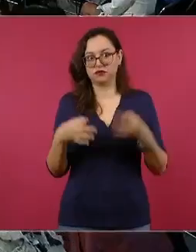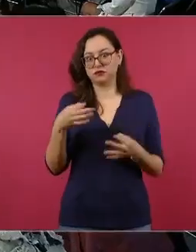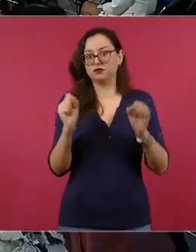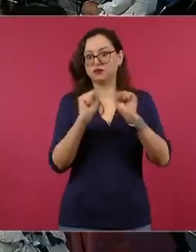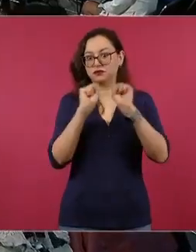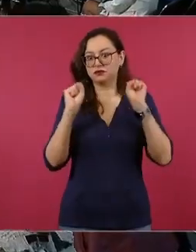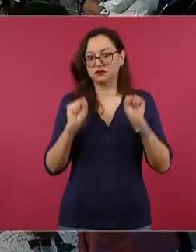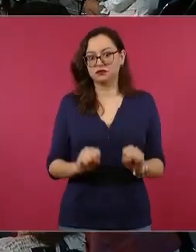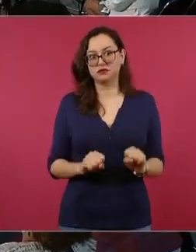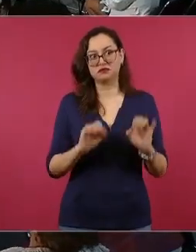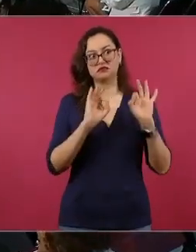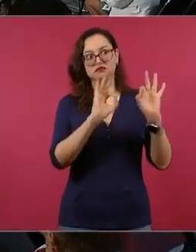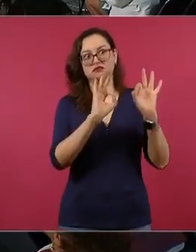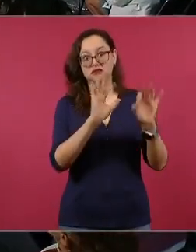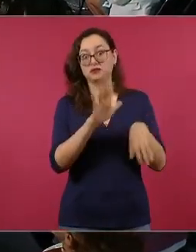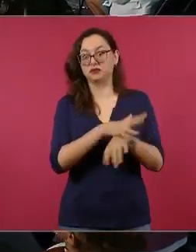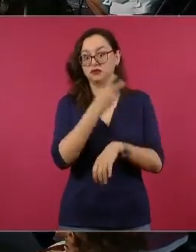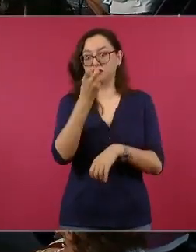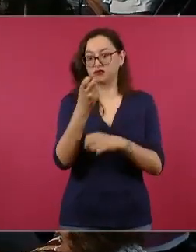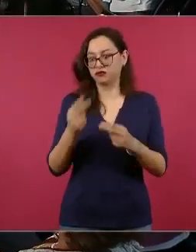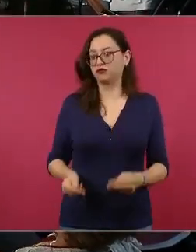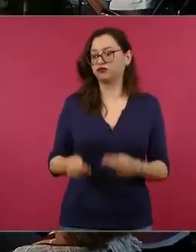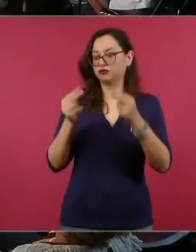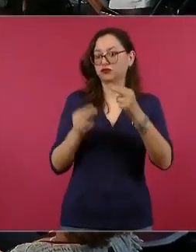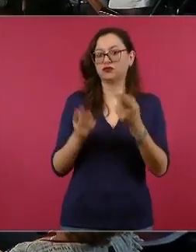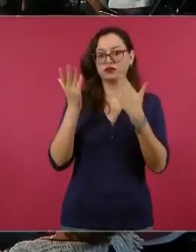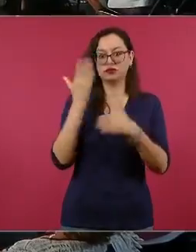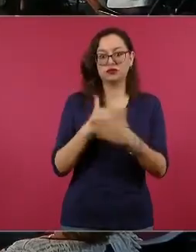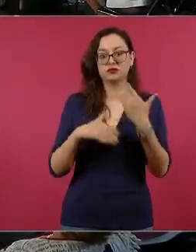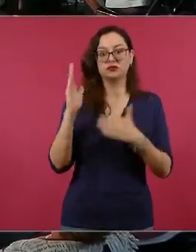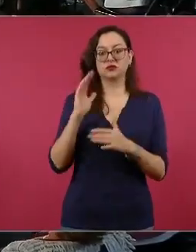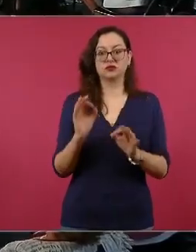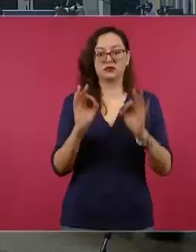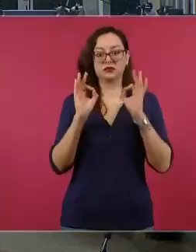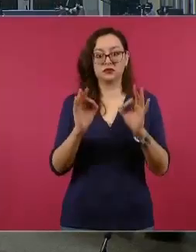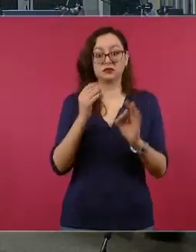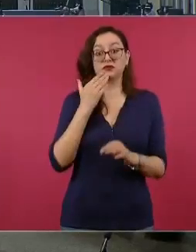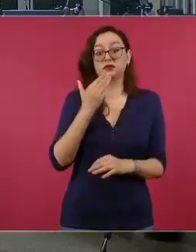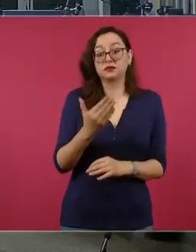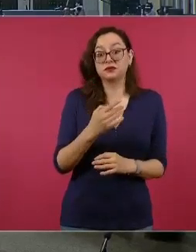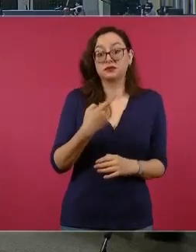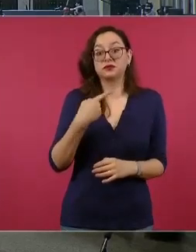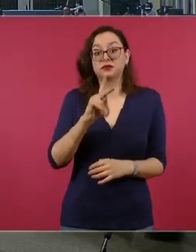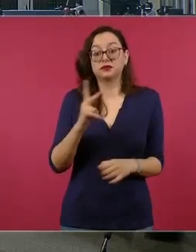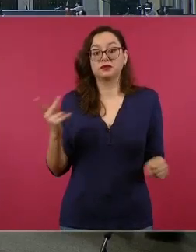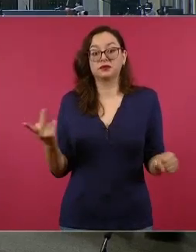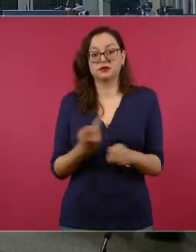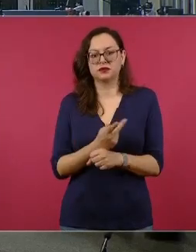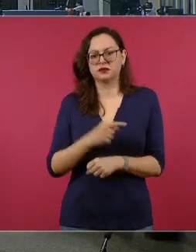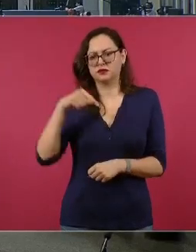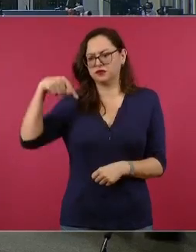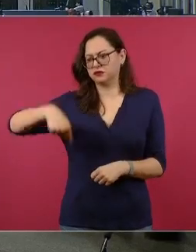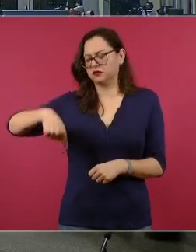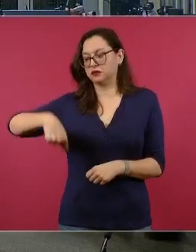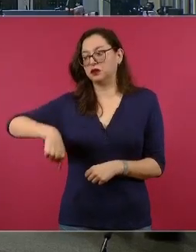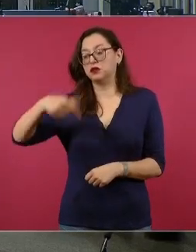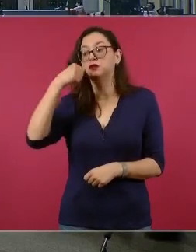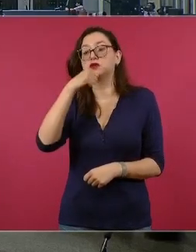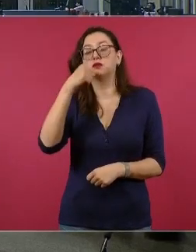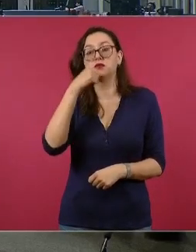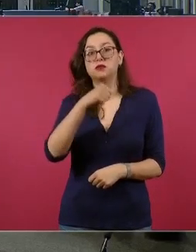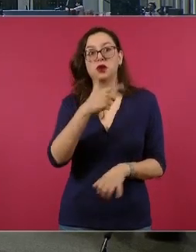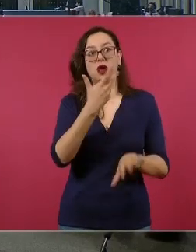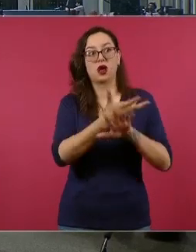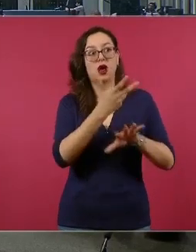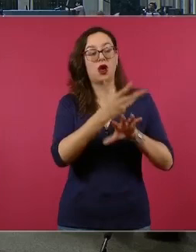interesante esta discusión también, señor presidente, porque ya ve que aquí, pues, perdón por la expresión, pero admiran todo lo gringo, ¿no?